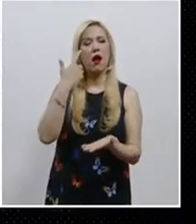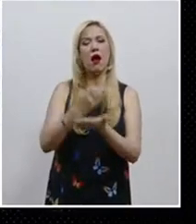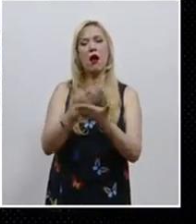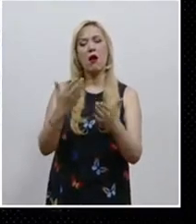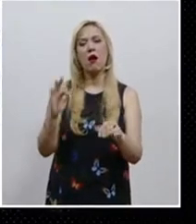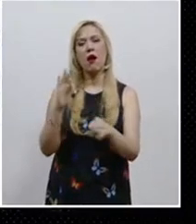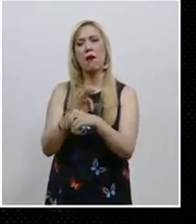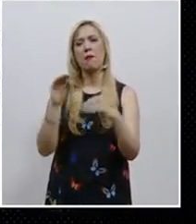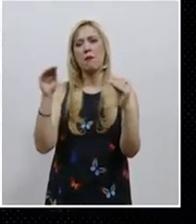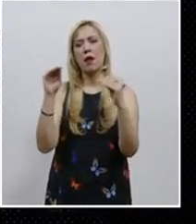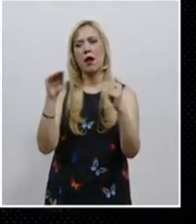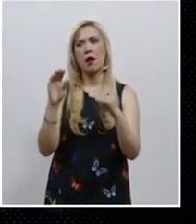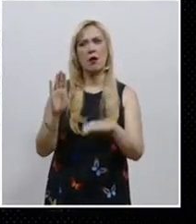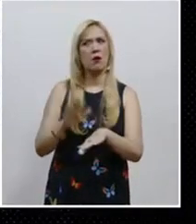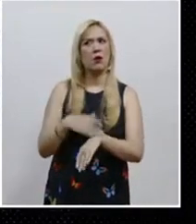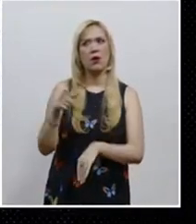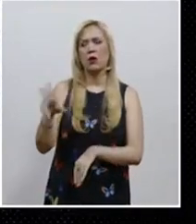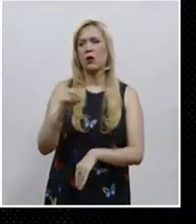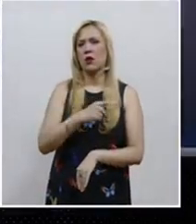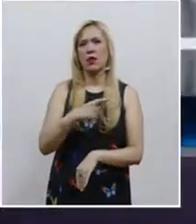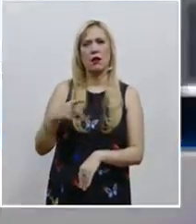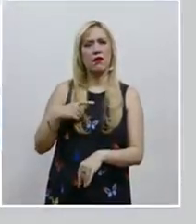amparo contra estas medidas.